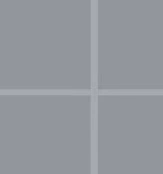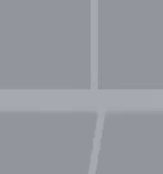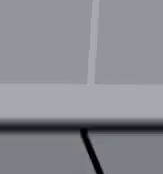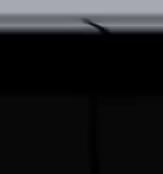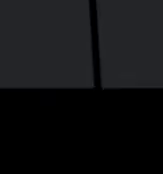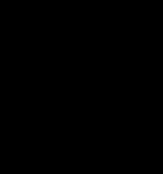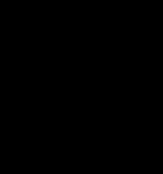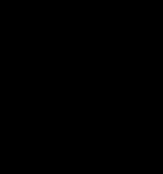for